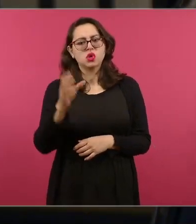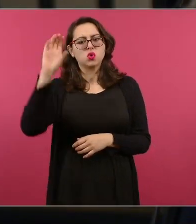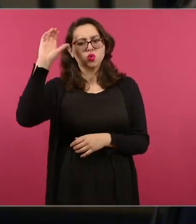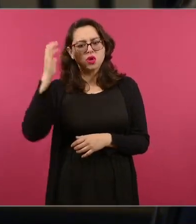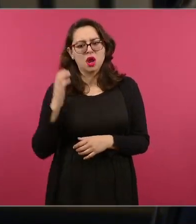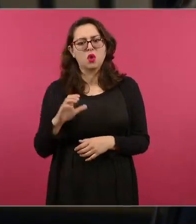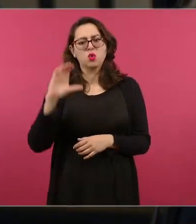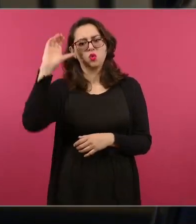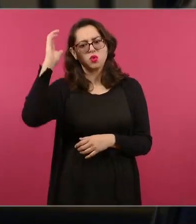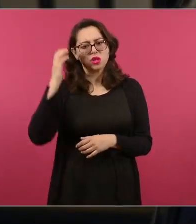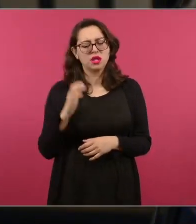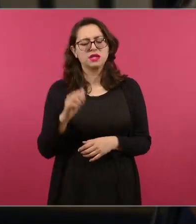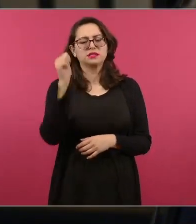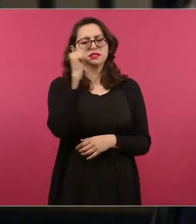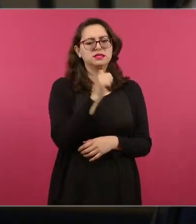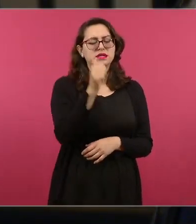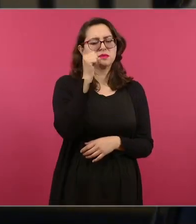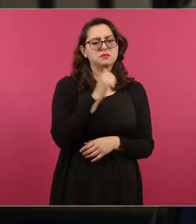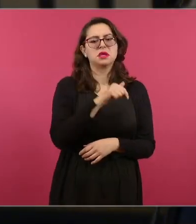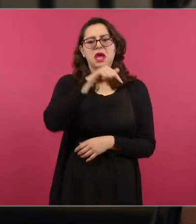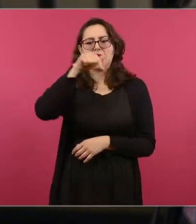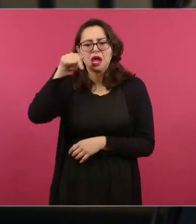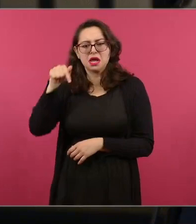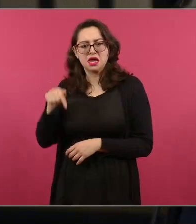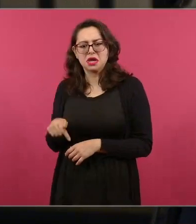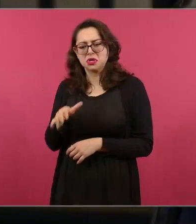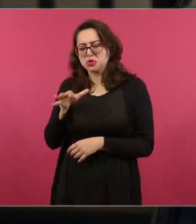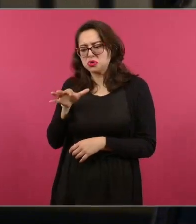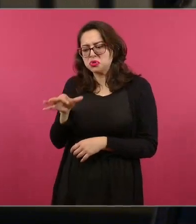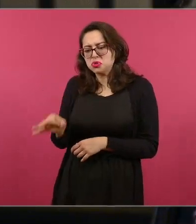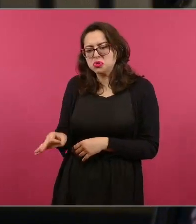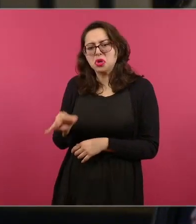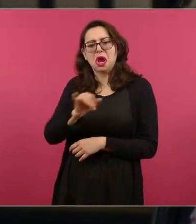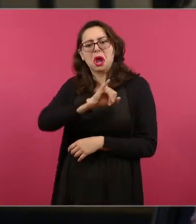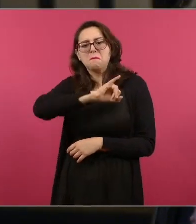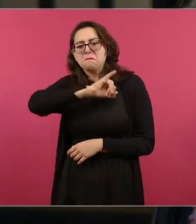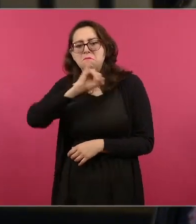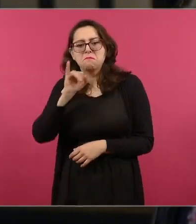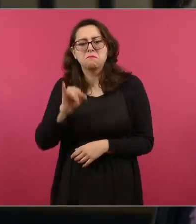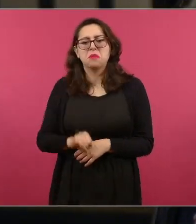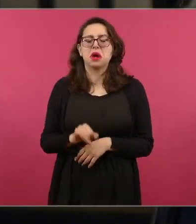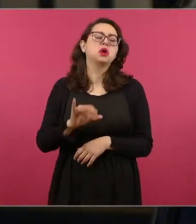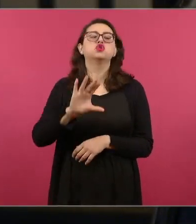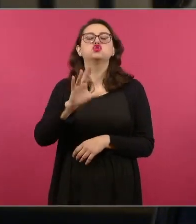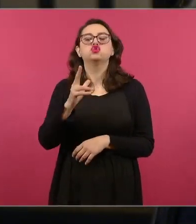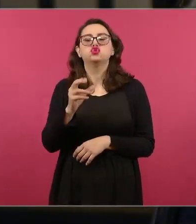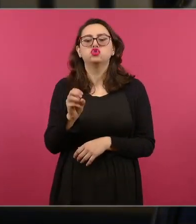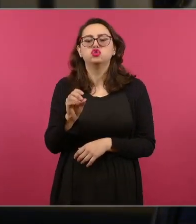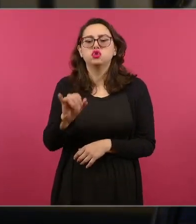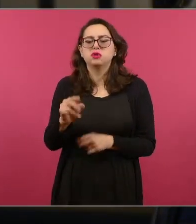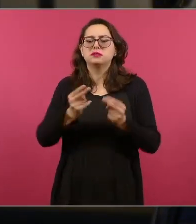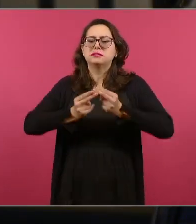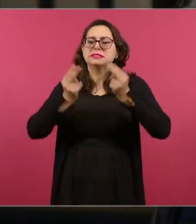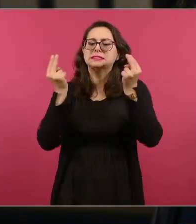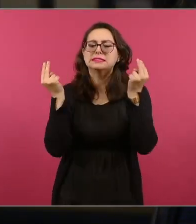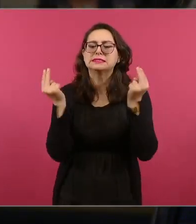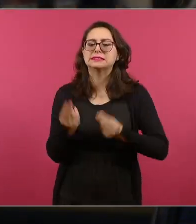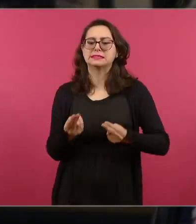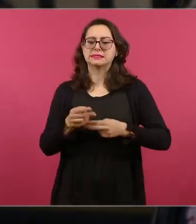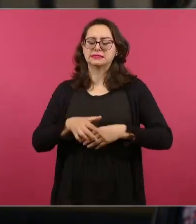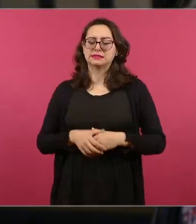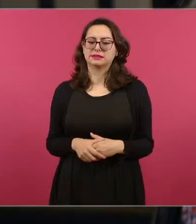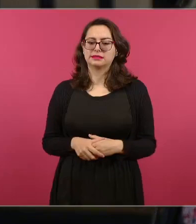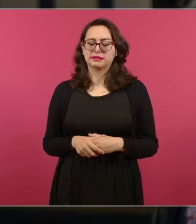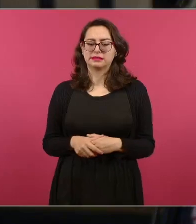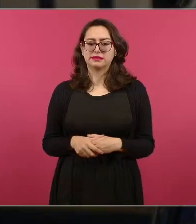se va a otros lugares, nunca nos llega acá a nuestro rinconcito. Choice lo necesita. La verdad que sí, presidente,